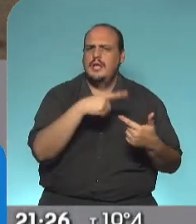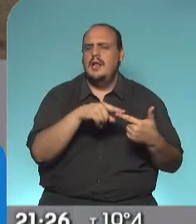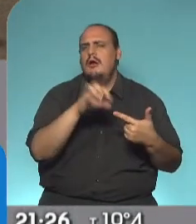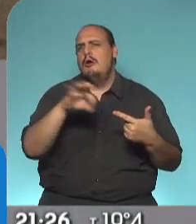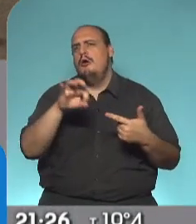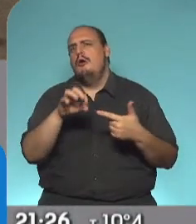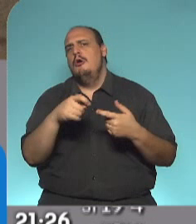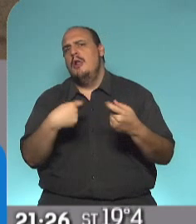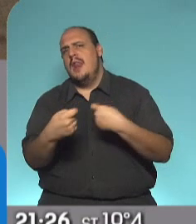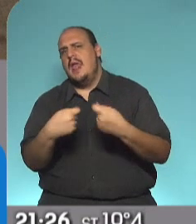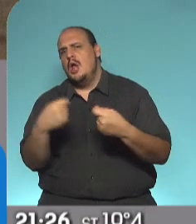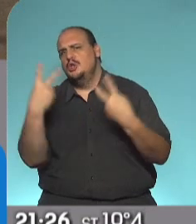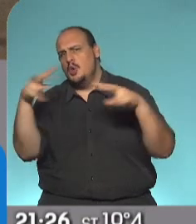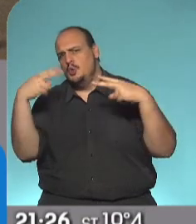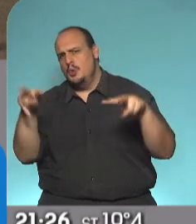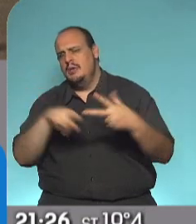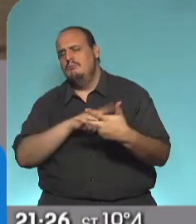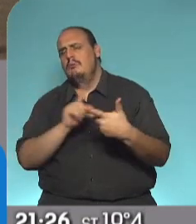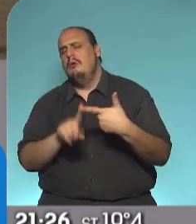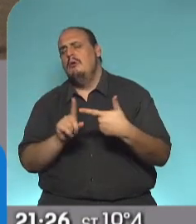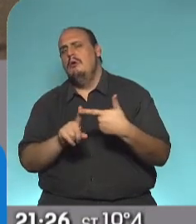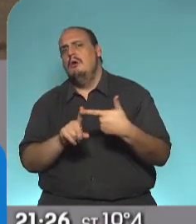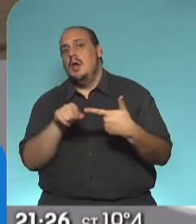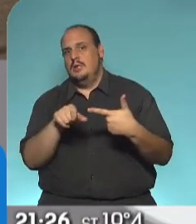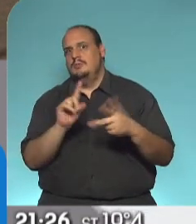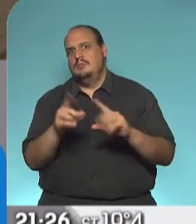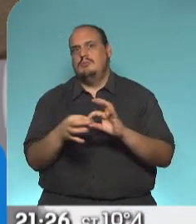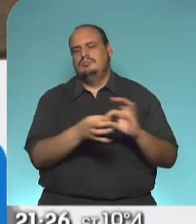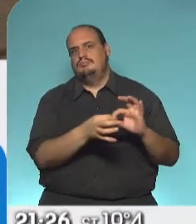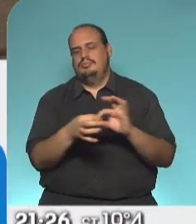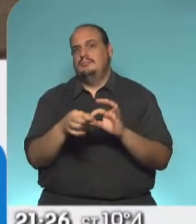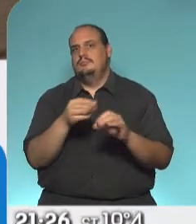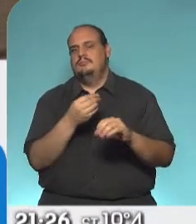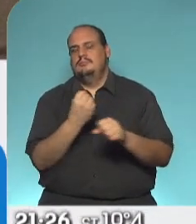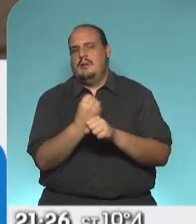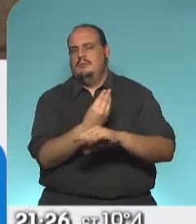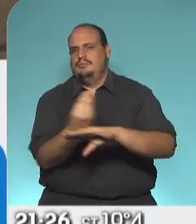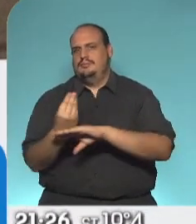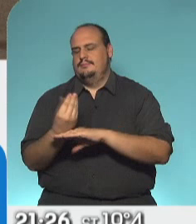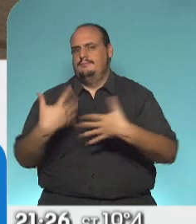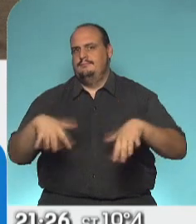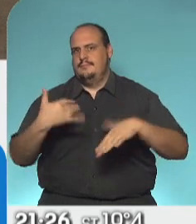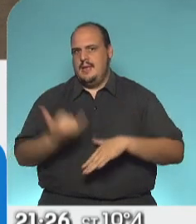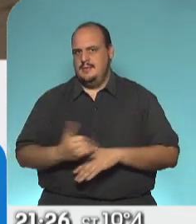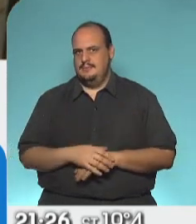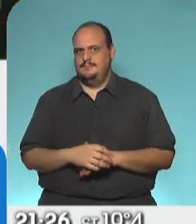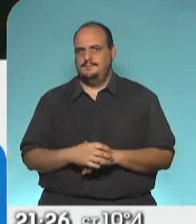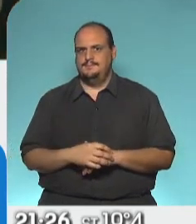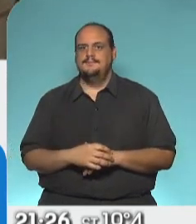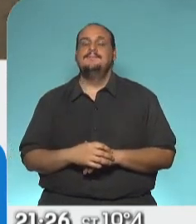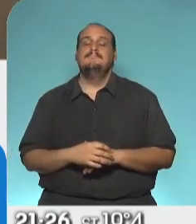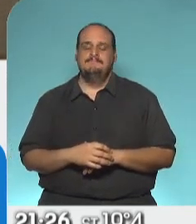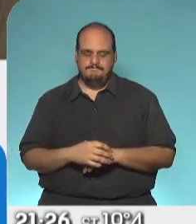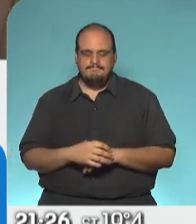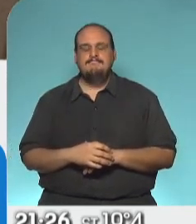agencias de viajes y eso lleva aparejado tanto y tantos trabajadores no se diría